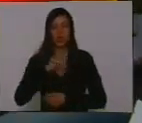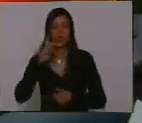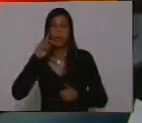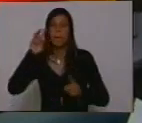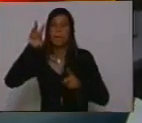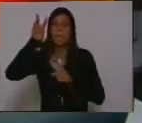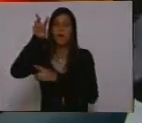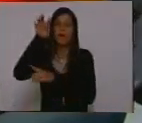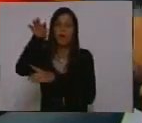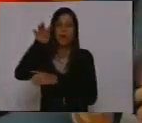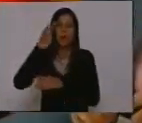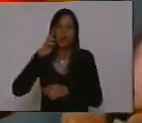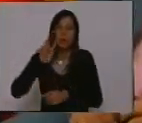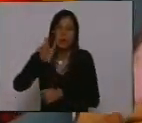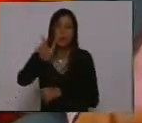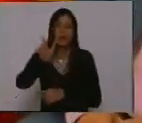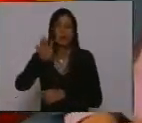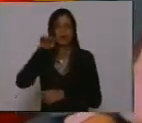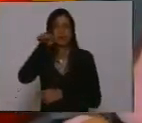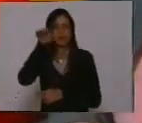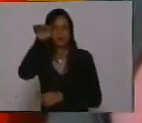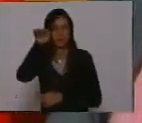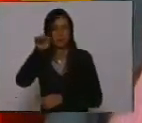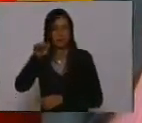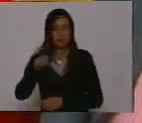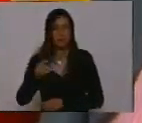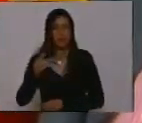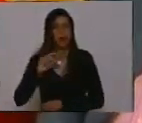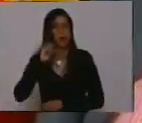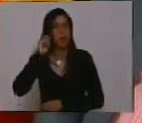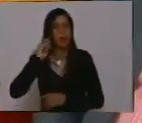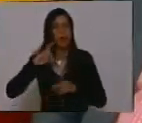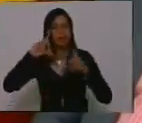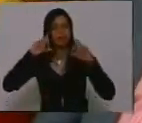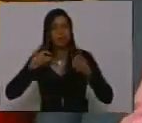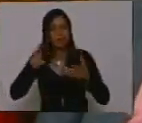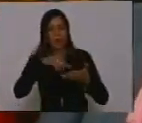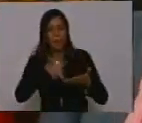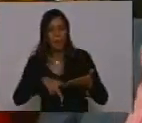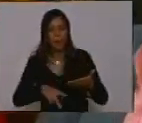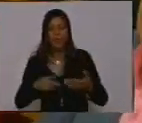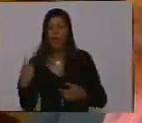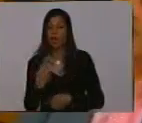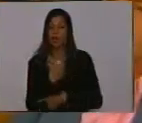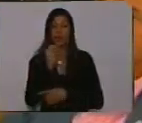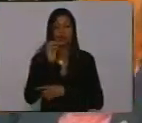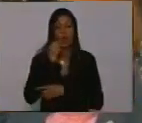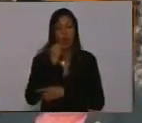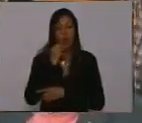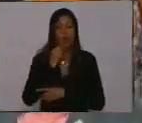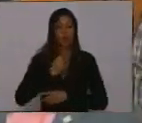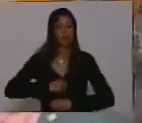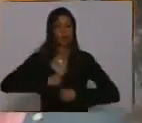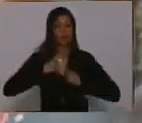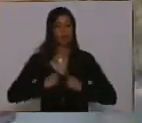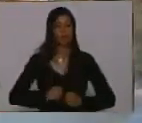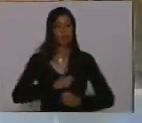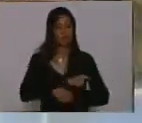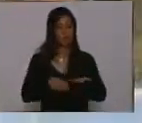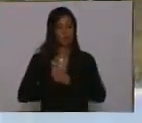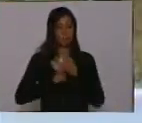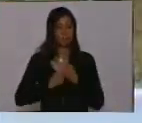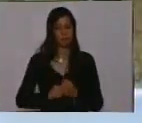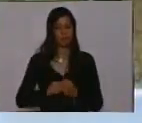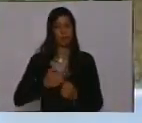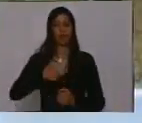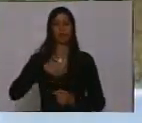futuro. Decía el poeta: joven, empínate. Nosotros estamos en la obligación no solo de empinarnos, tenemos la obligación de